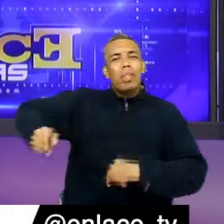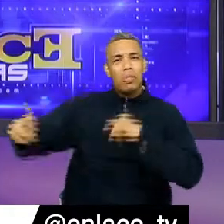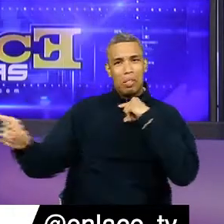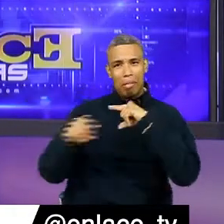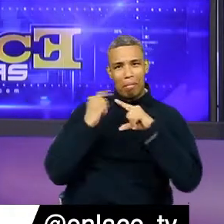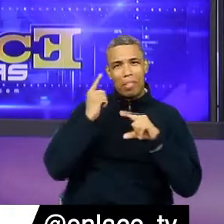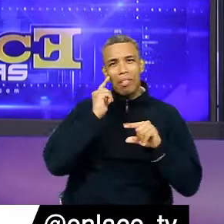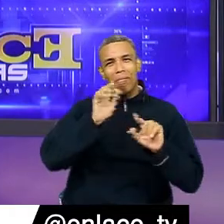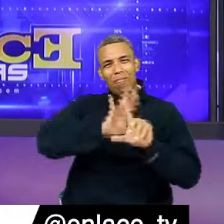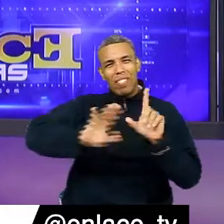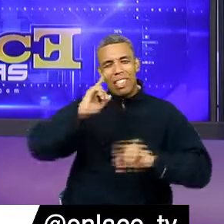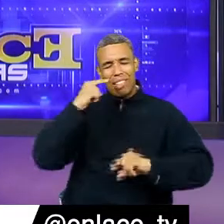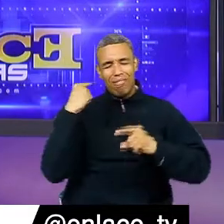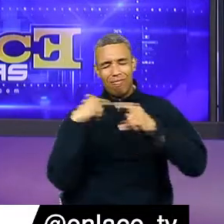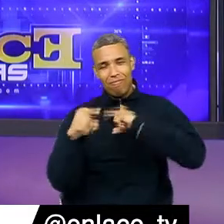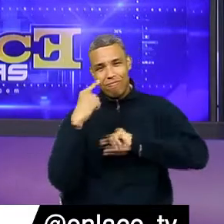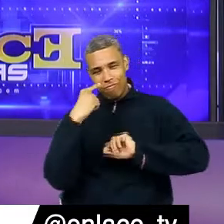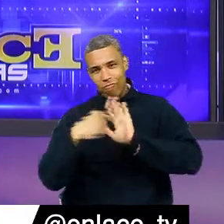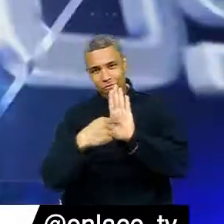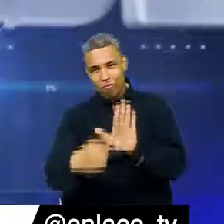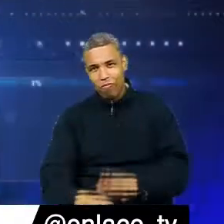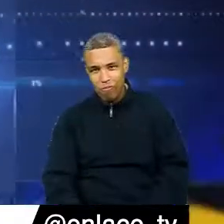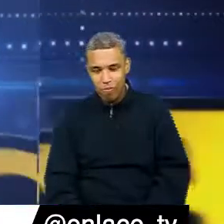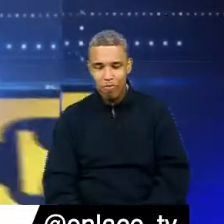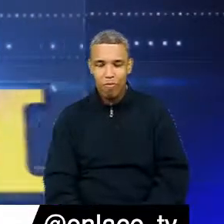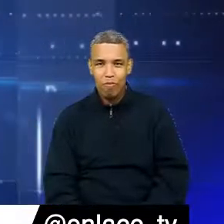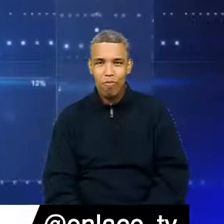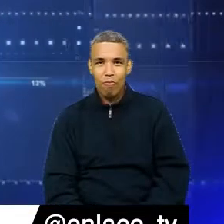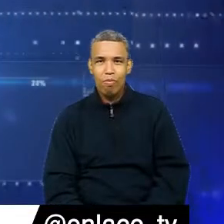importantes ocurridos en las últimas horas.